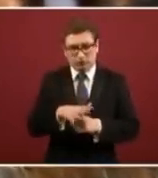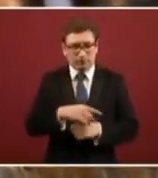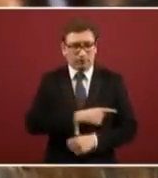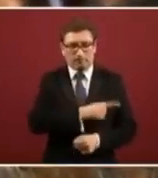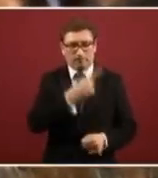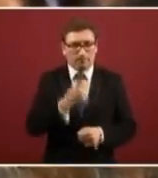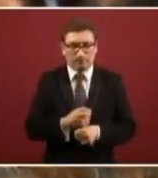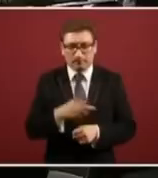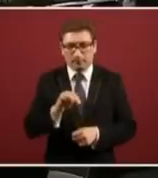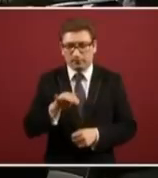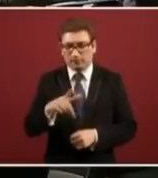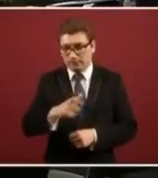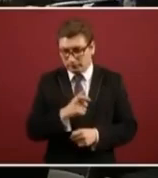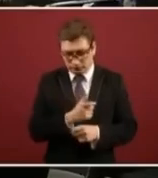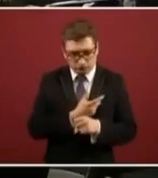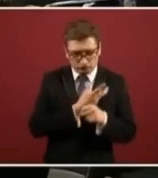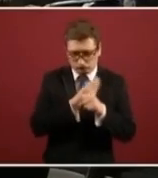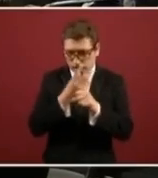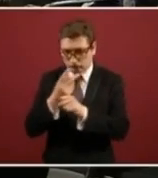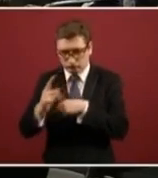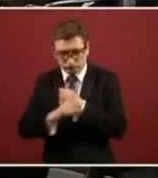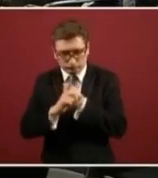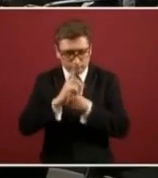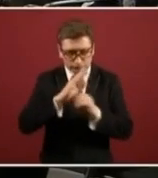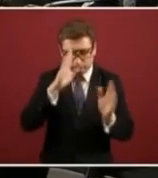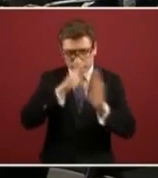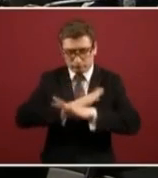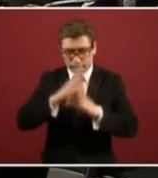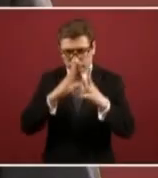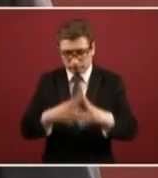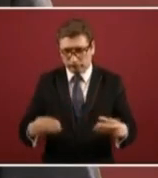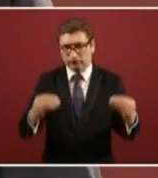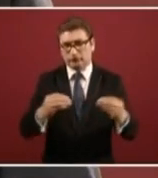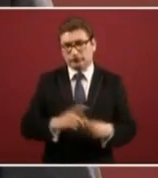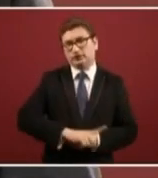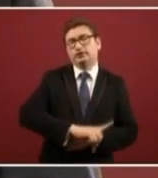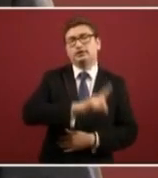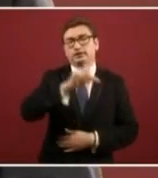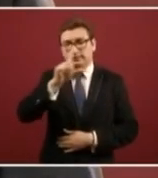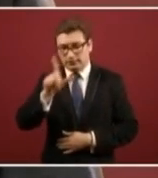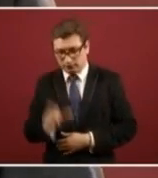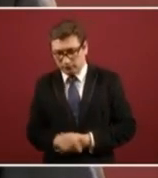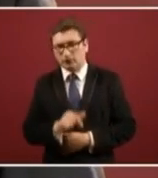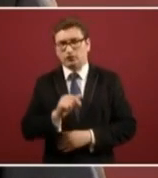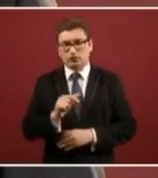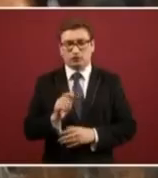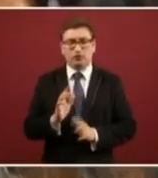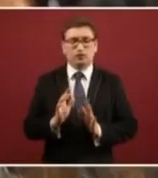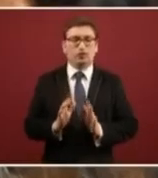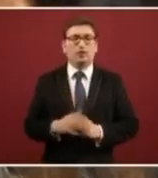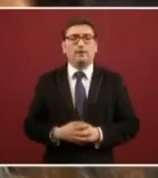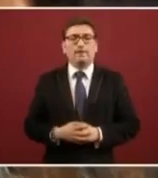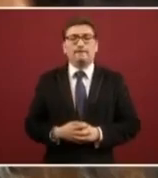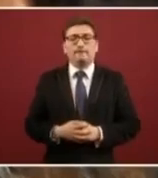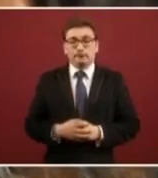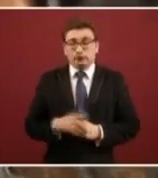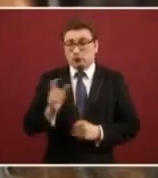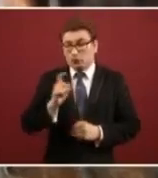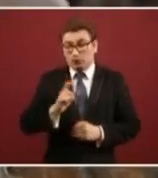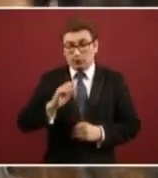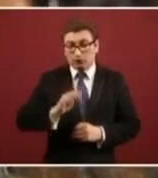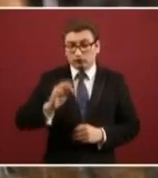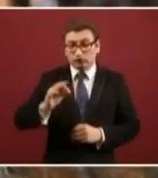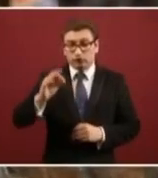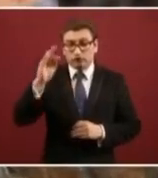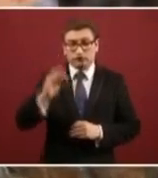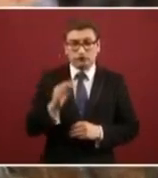sanear primero todo esto que está ocurriéndole a Pemex para después, ya cuando se definan los porcentajes que ya